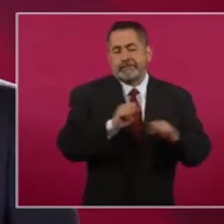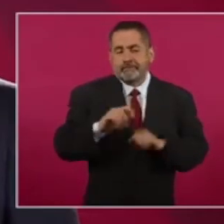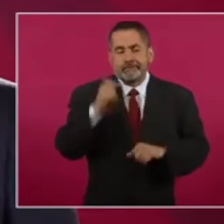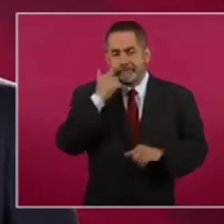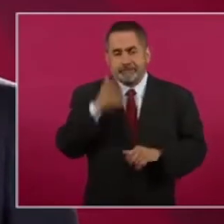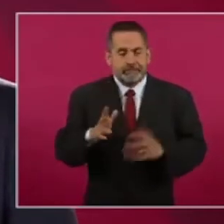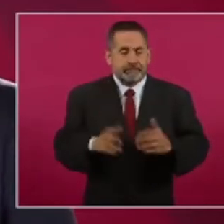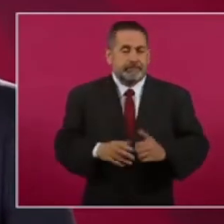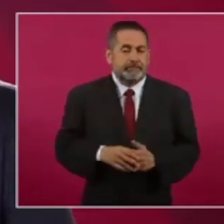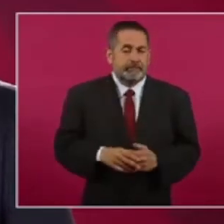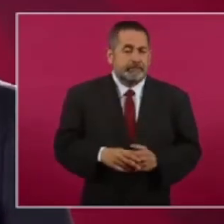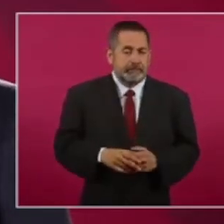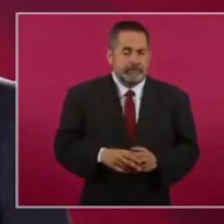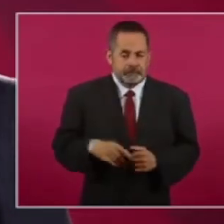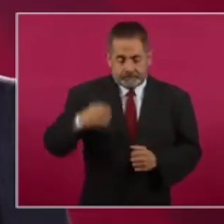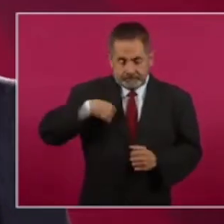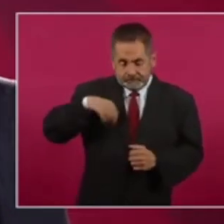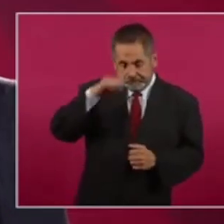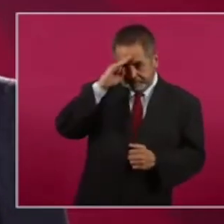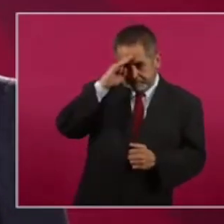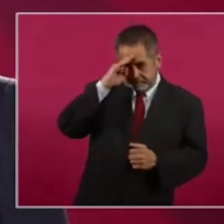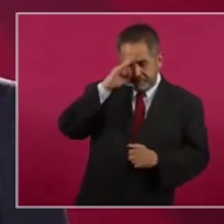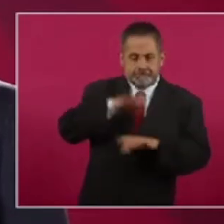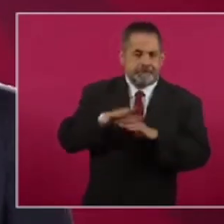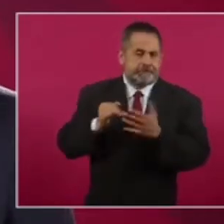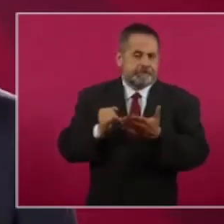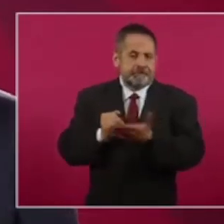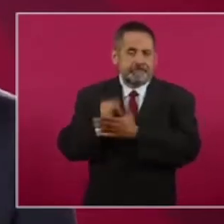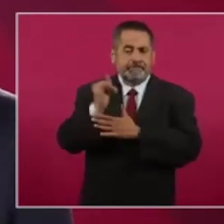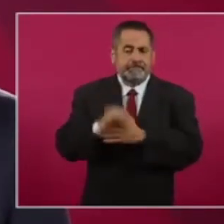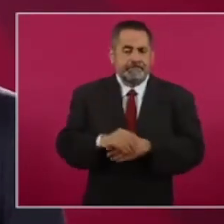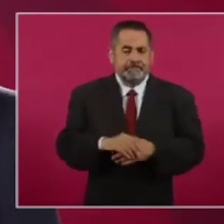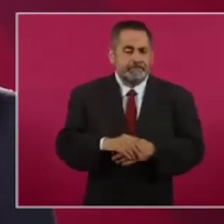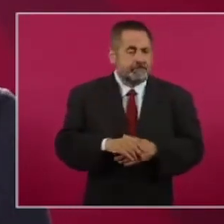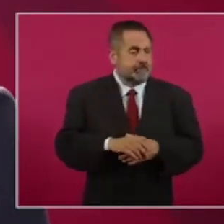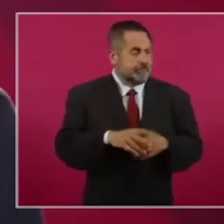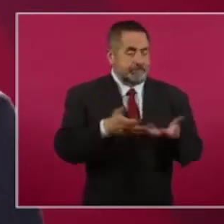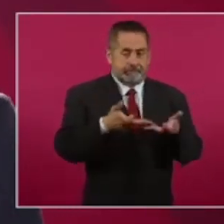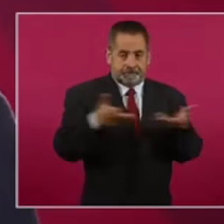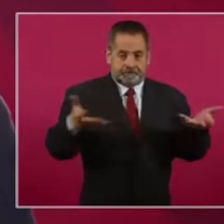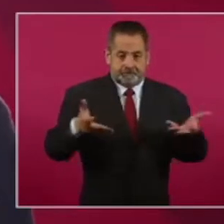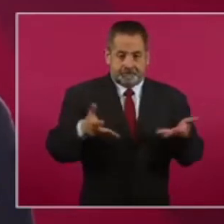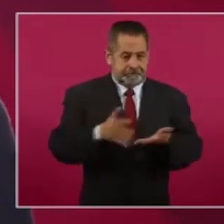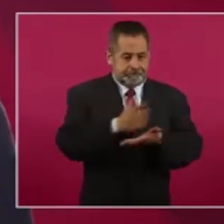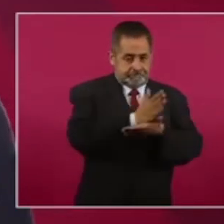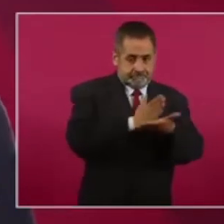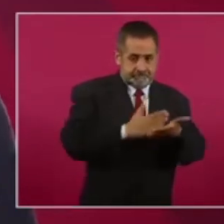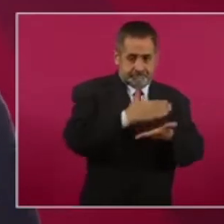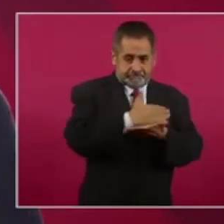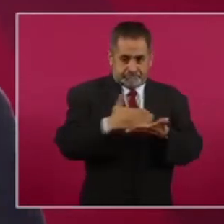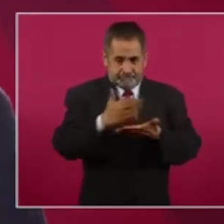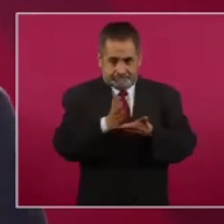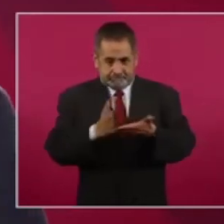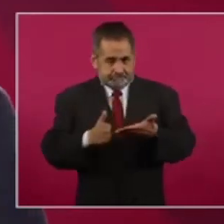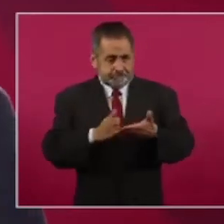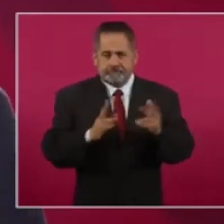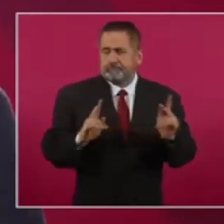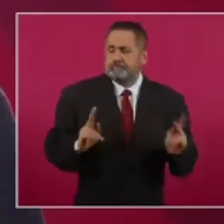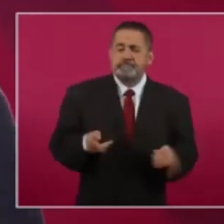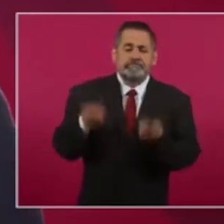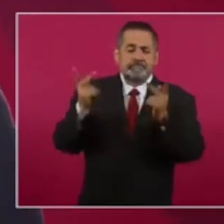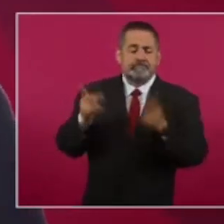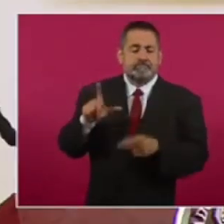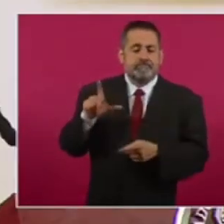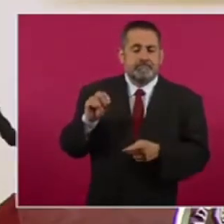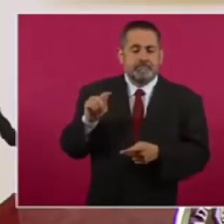Entonces tomamos la decisión pues de fraccionar y vender por lotes. Nos